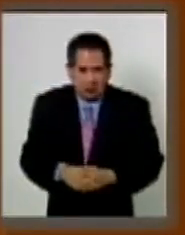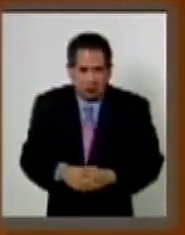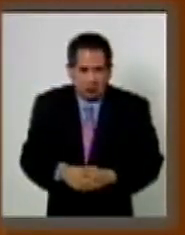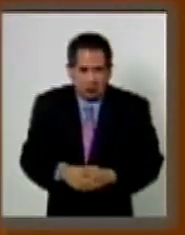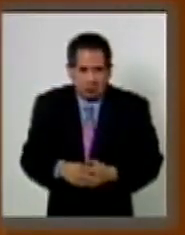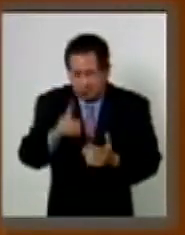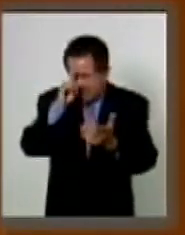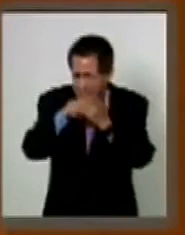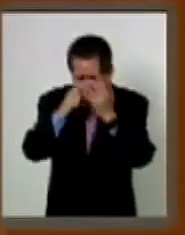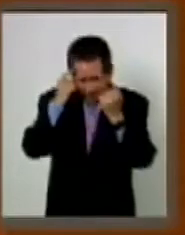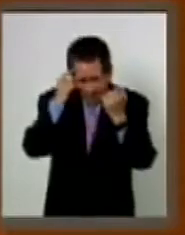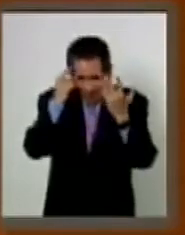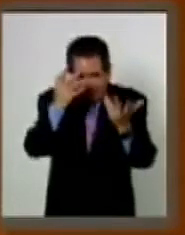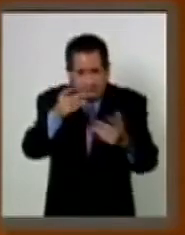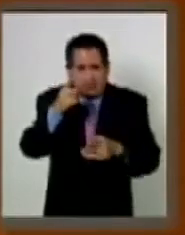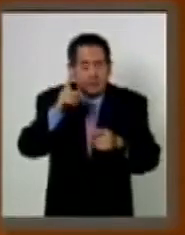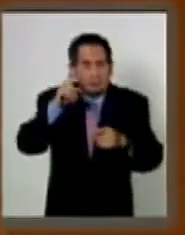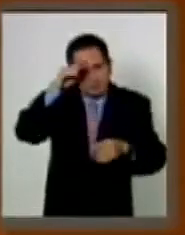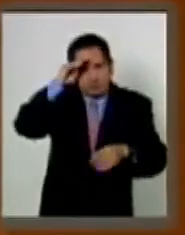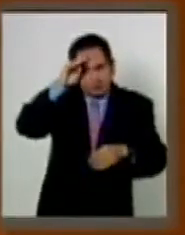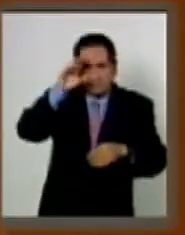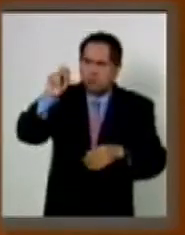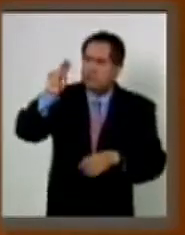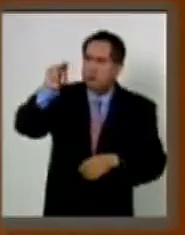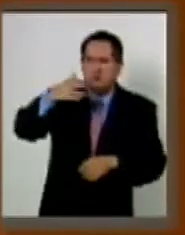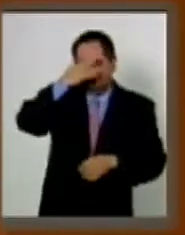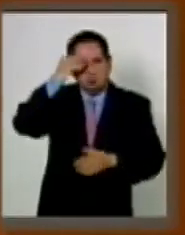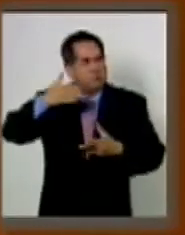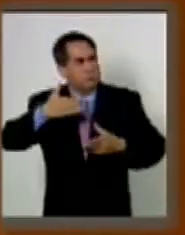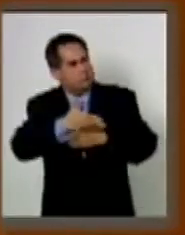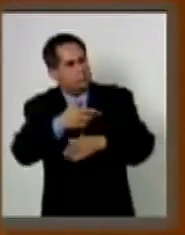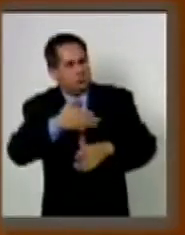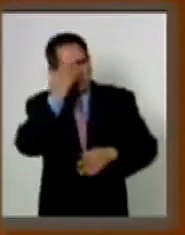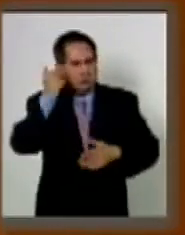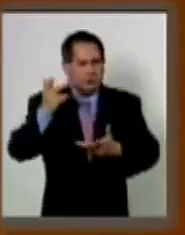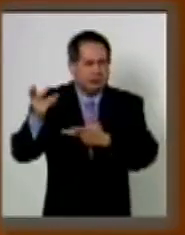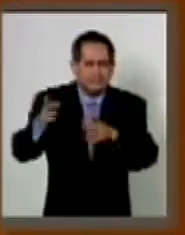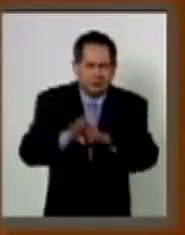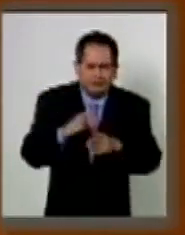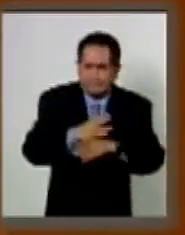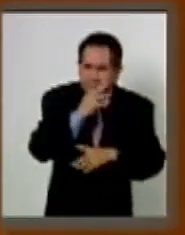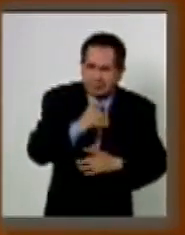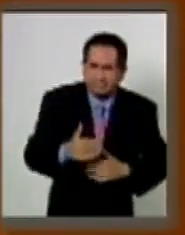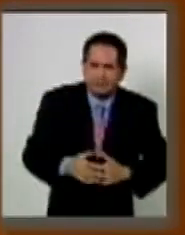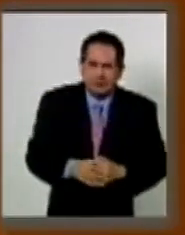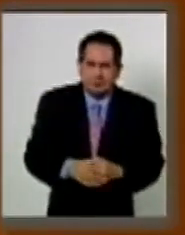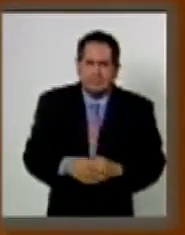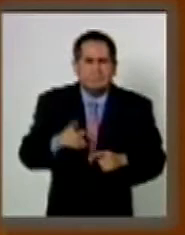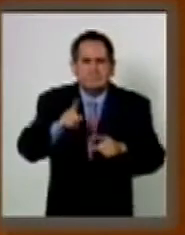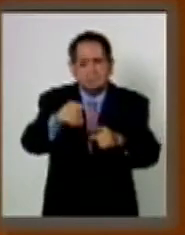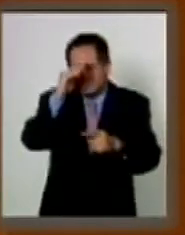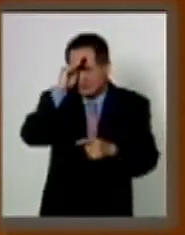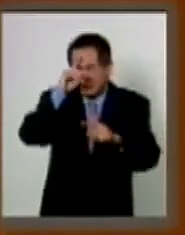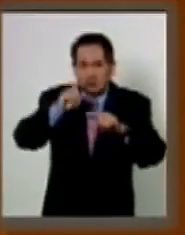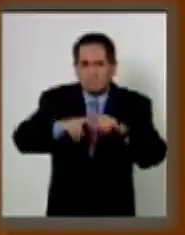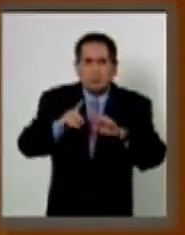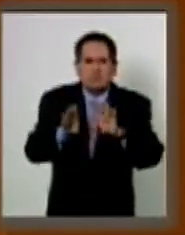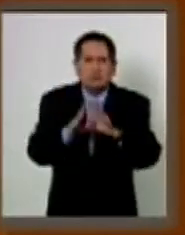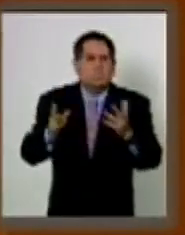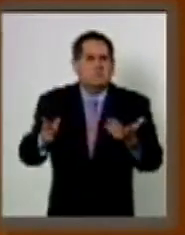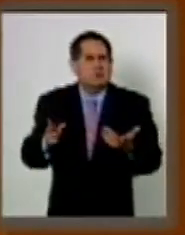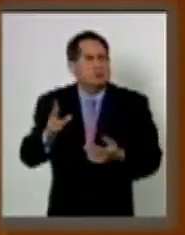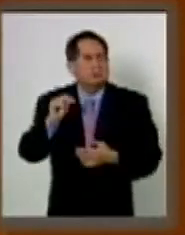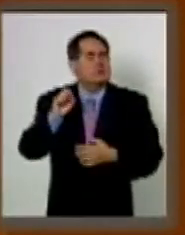¿A quién se le ocurre pensar que la ONU no tiene injerencia en esto? ¿A quién se le ocurre pensar que no